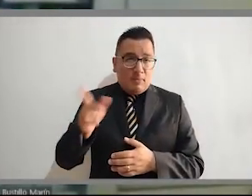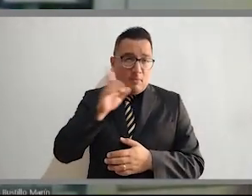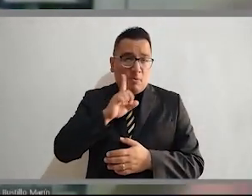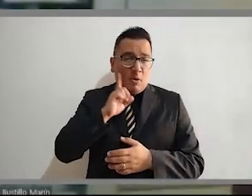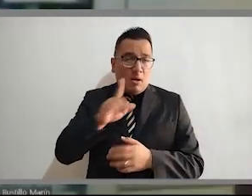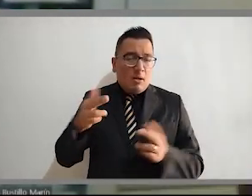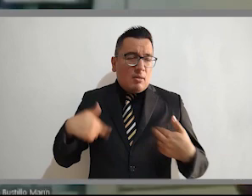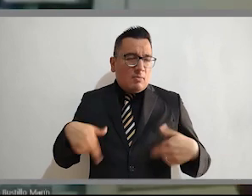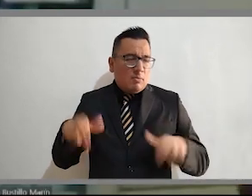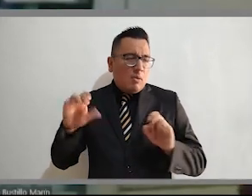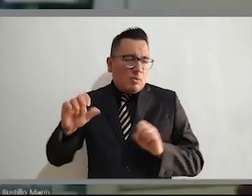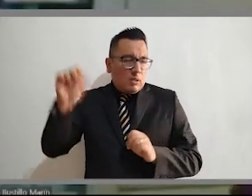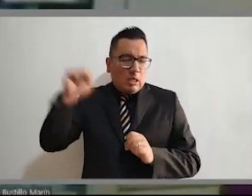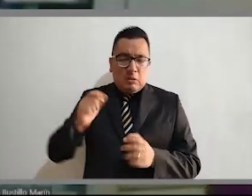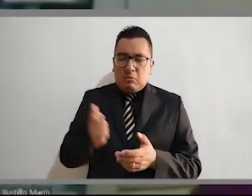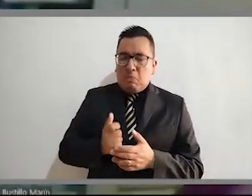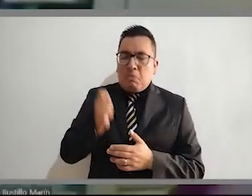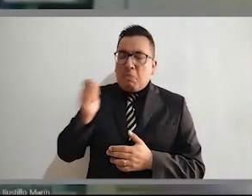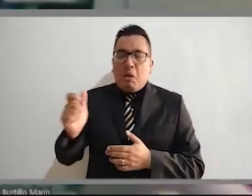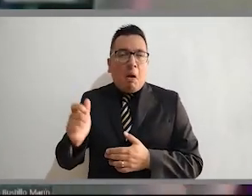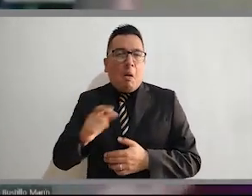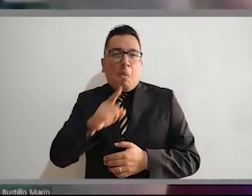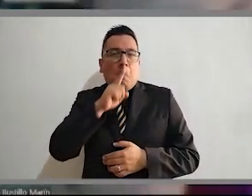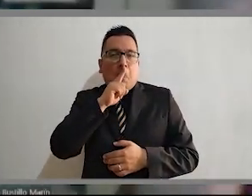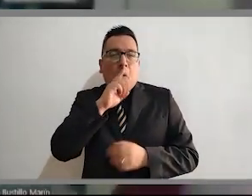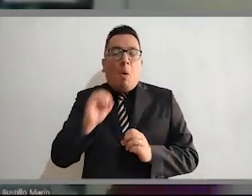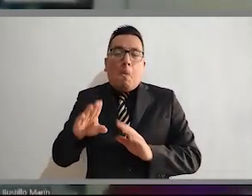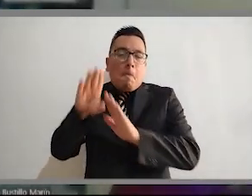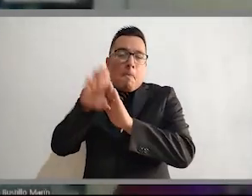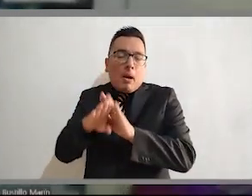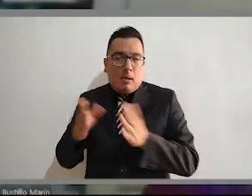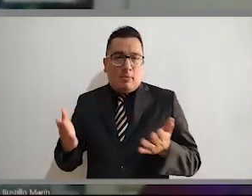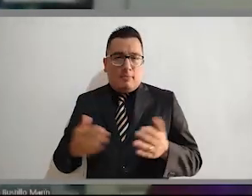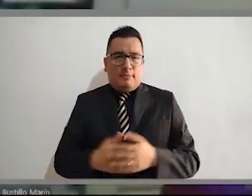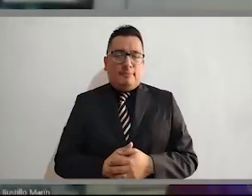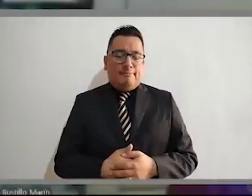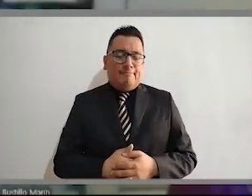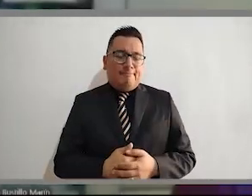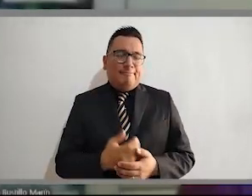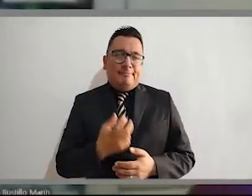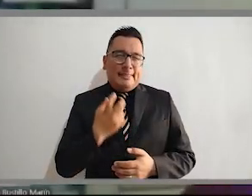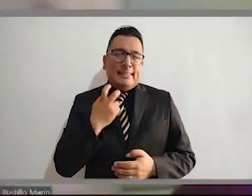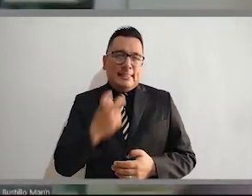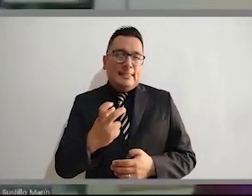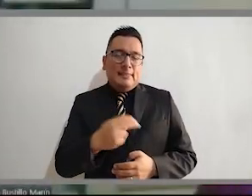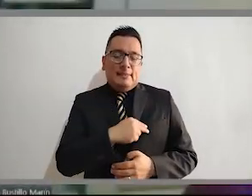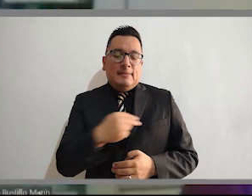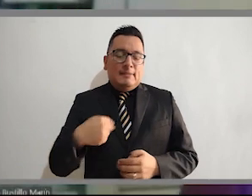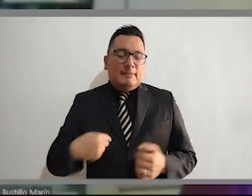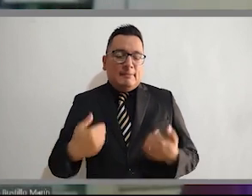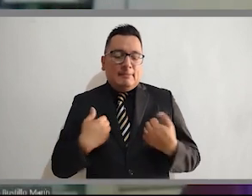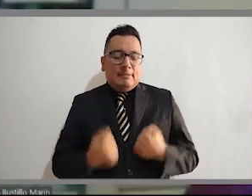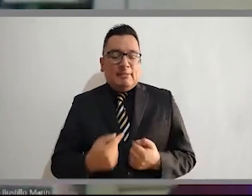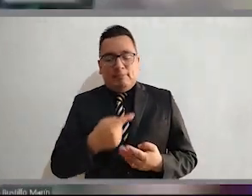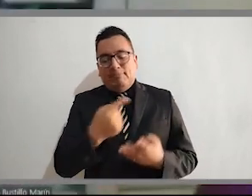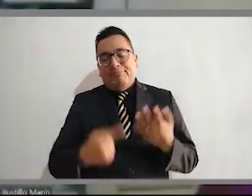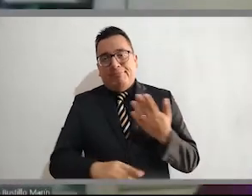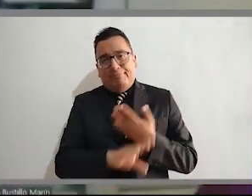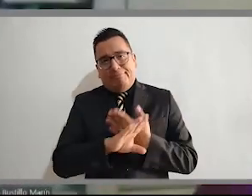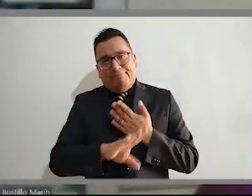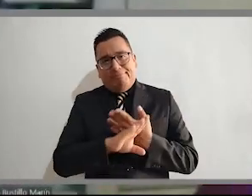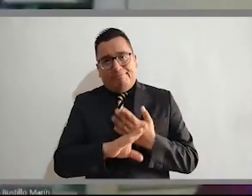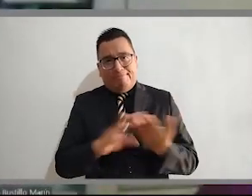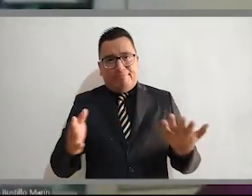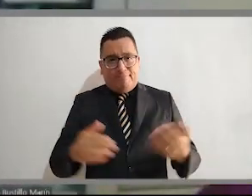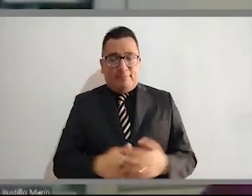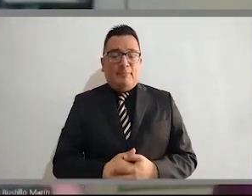ahí es donde se va transversalizando. Pero también, si nosotros regresamos a la jornada electoral, cuando ya somos candidatas, ¿qué